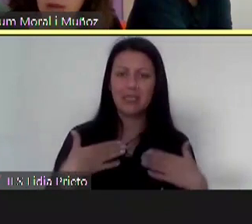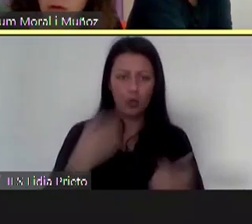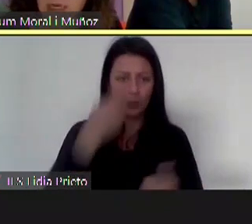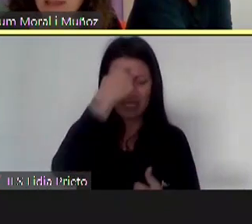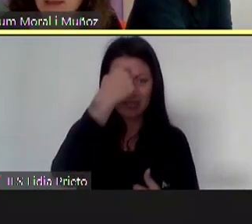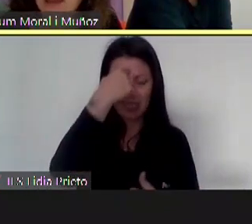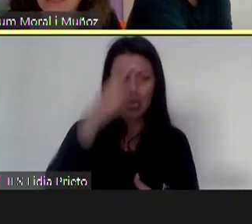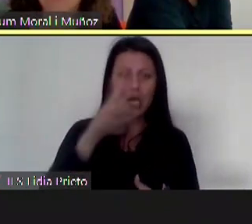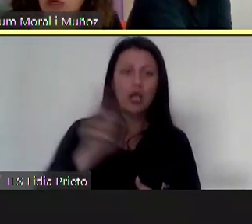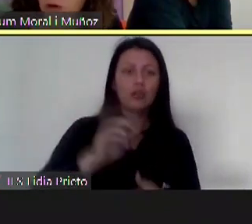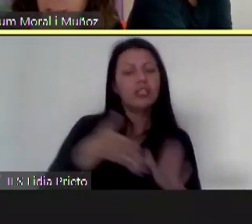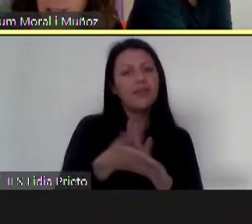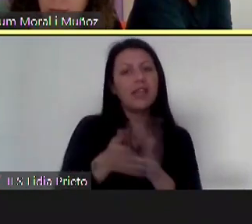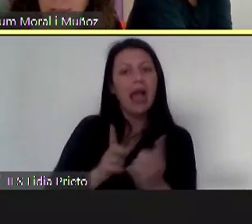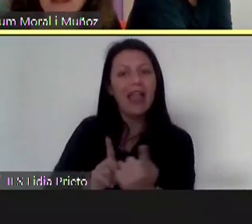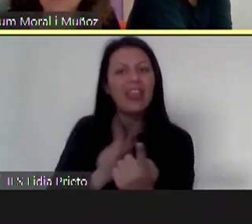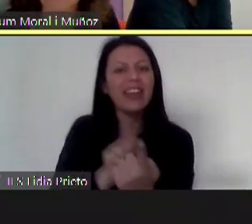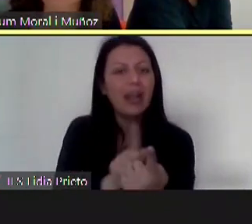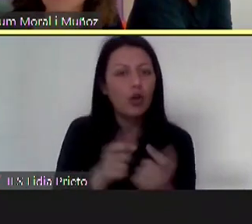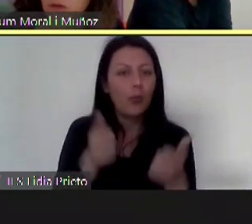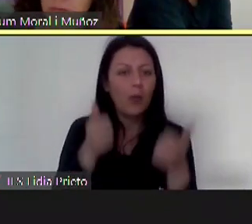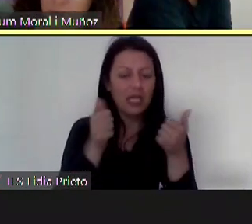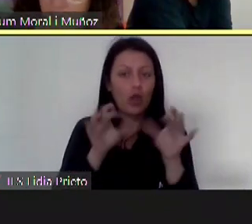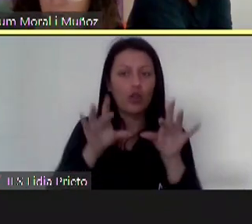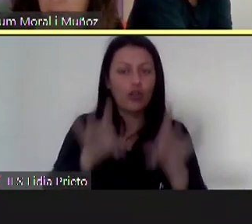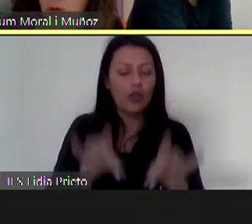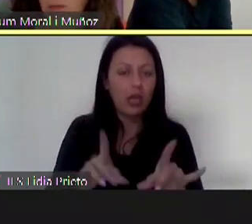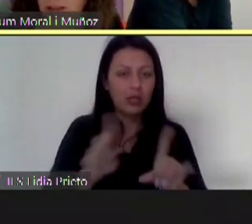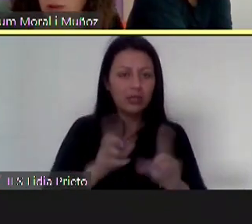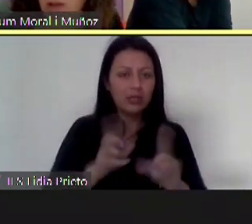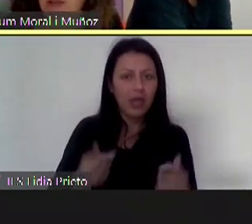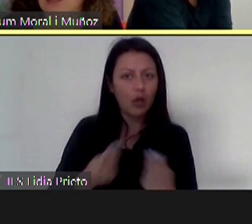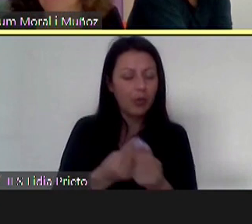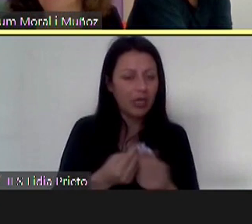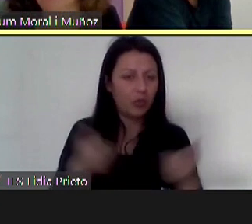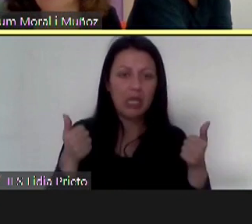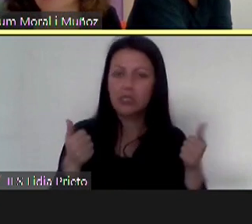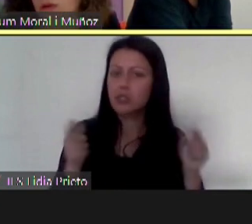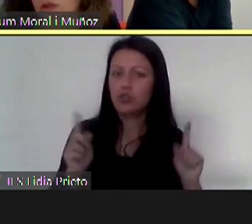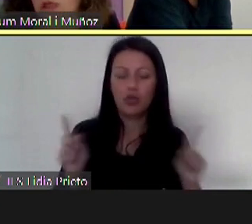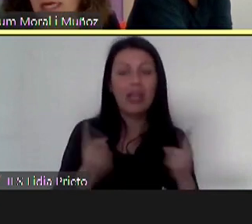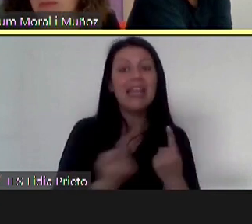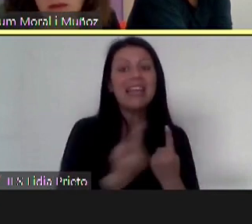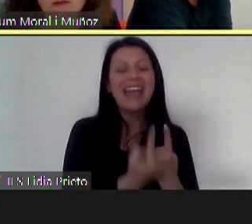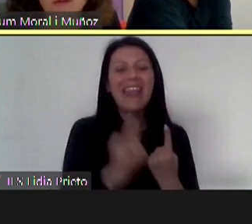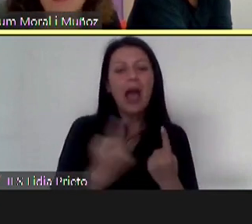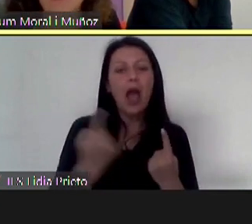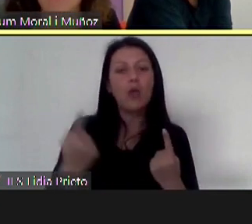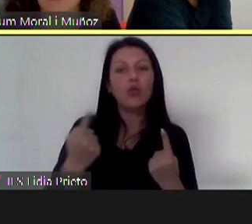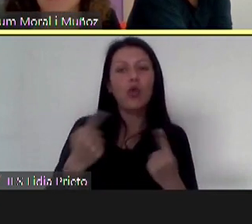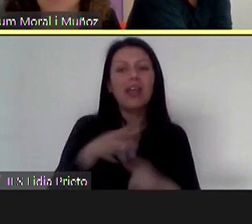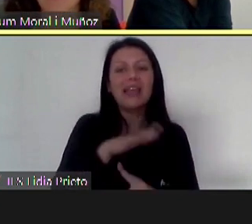por acercarnos más, estamos acompañando más o estamos mostrando más comprensión. Cada uno tenemos nuestro